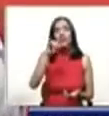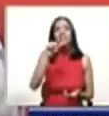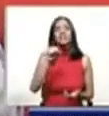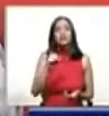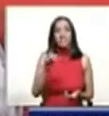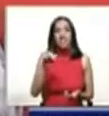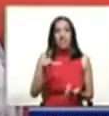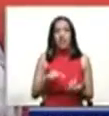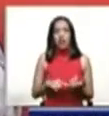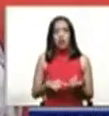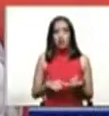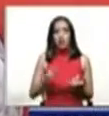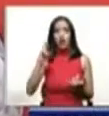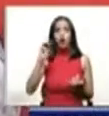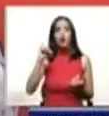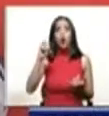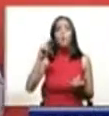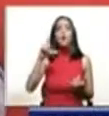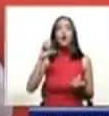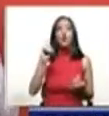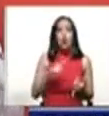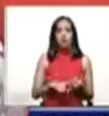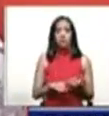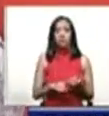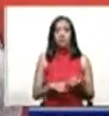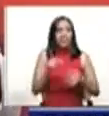Rómulo Betancur en la conspiración. Estos señores